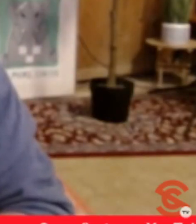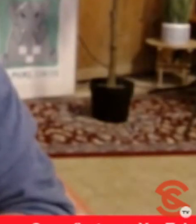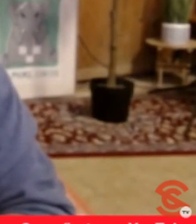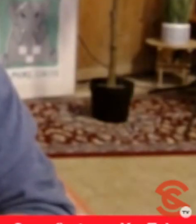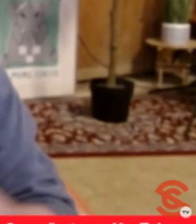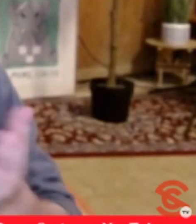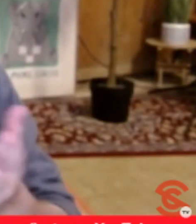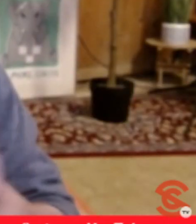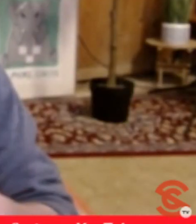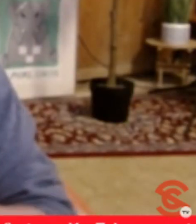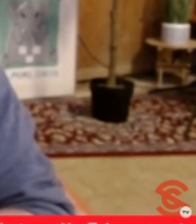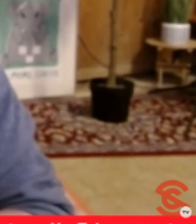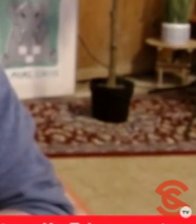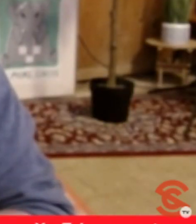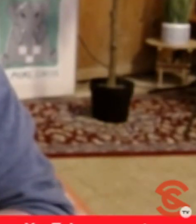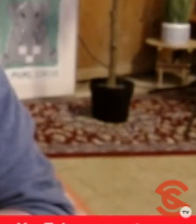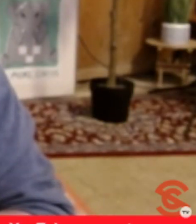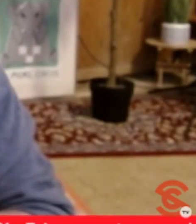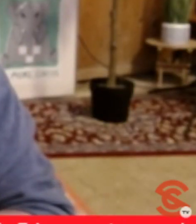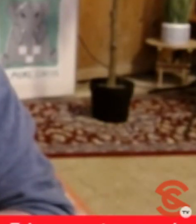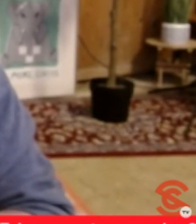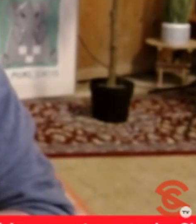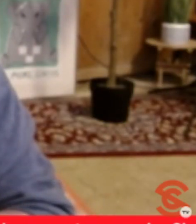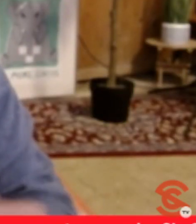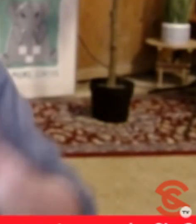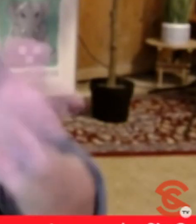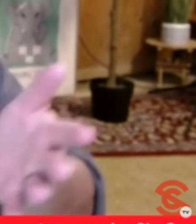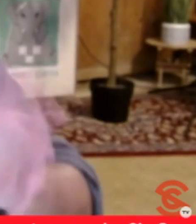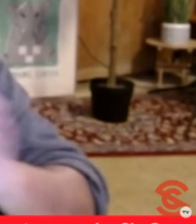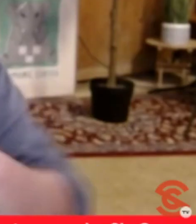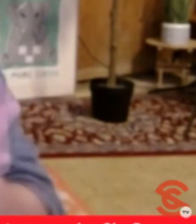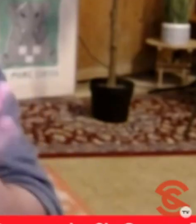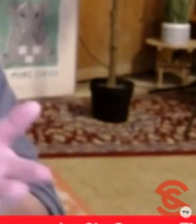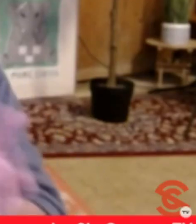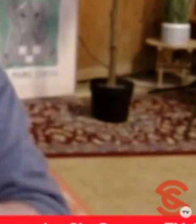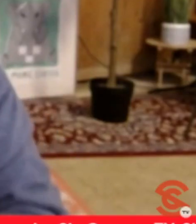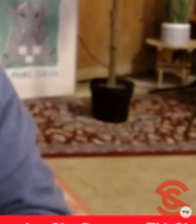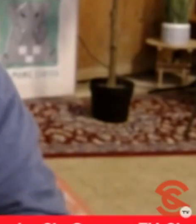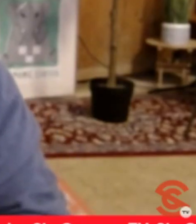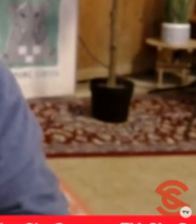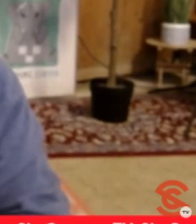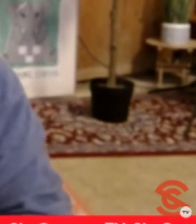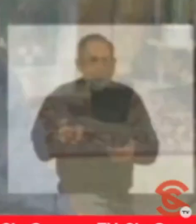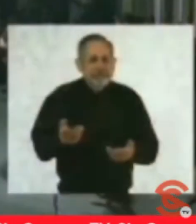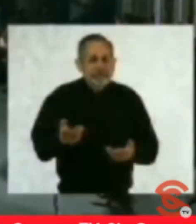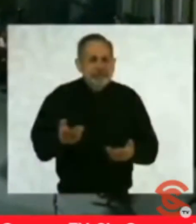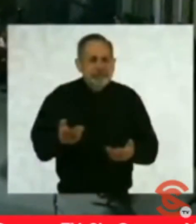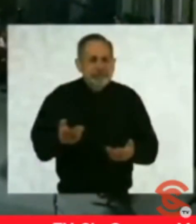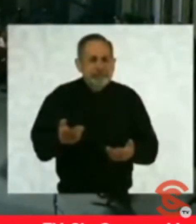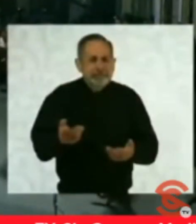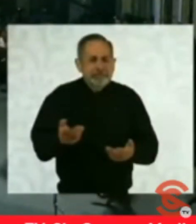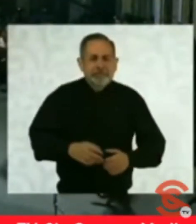los verdaderos pues actores de lo que está ocurriendo en estos momentos. Esto fue lo que dijo la doctora Claudia Sheinbaum.